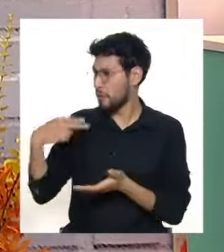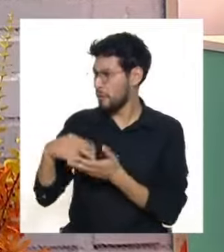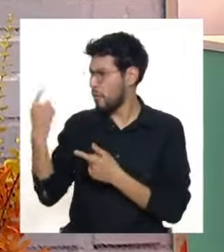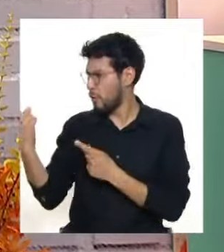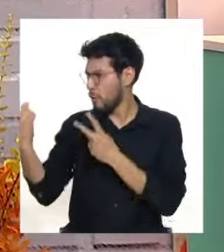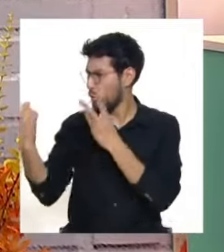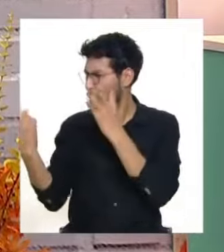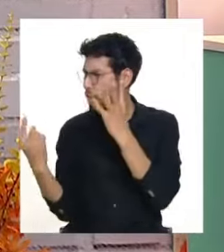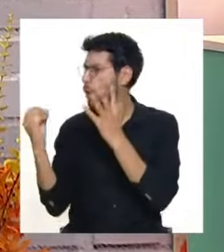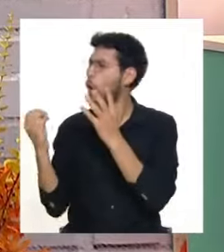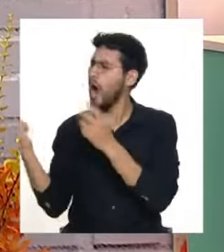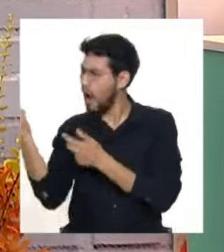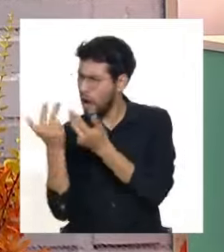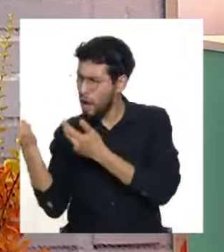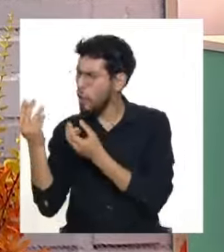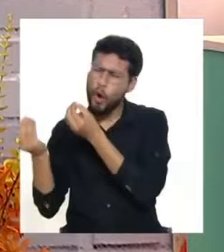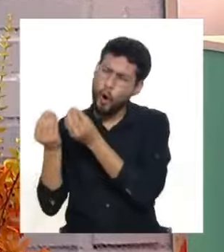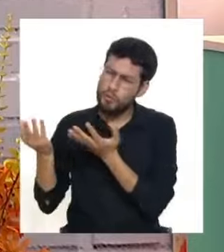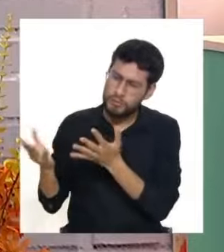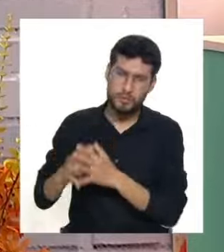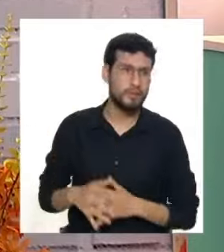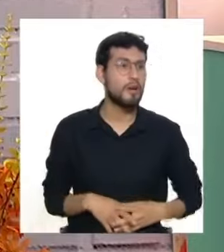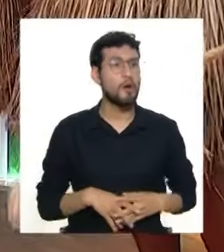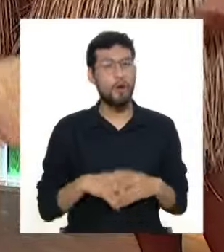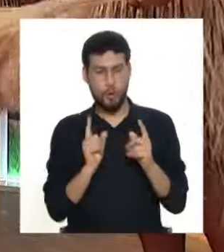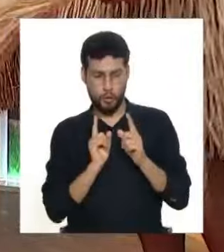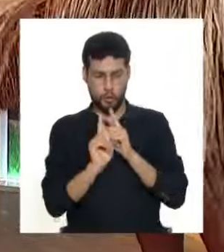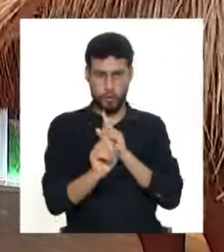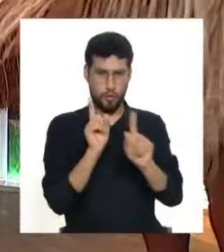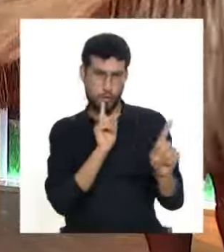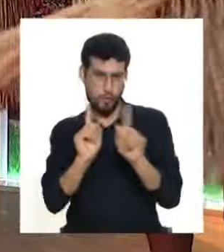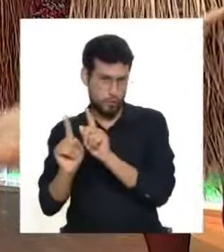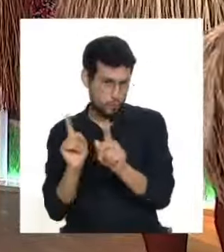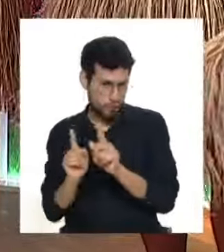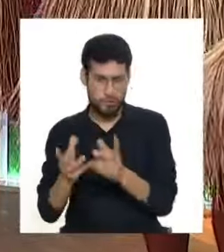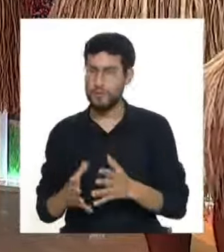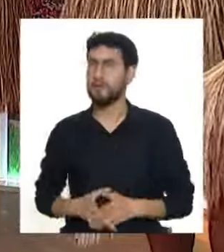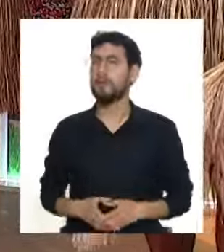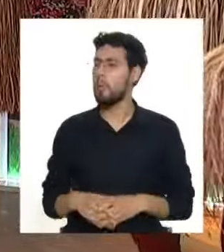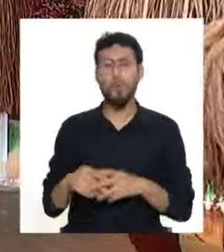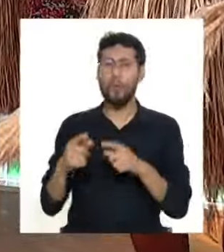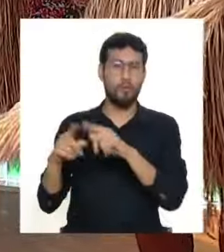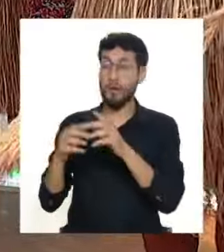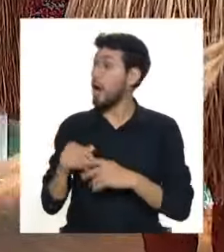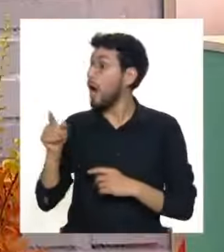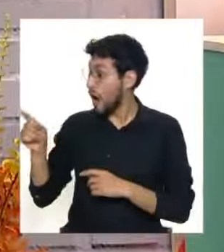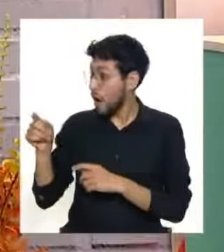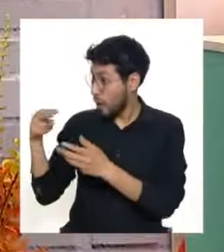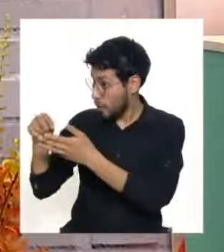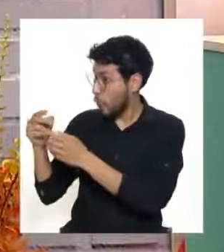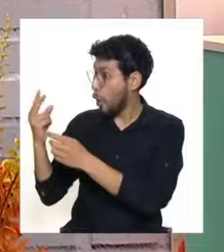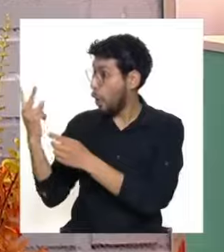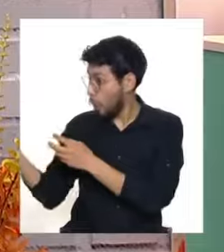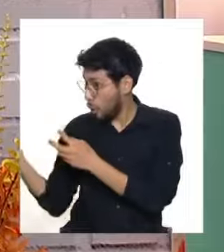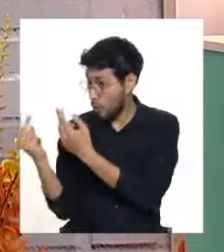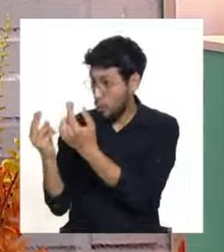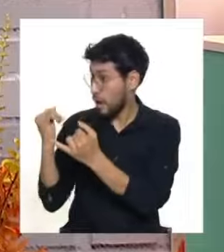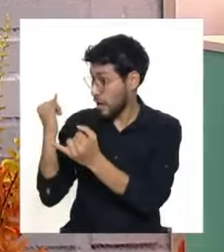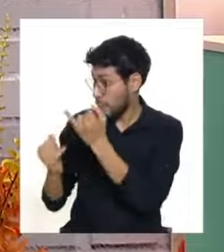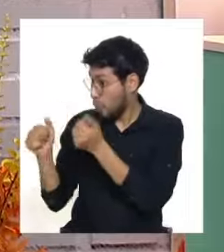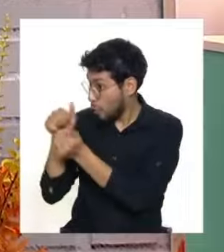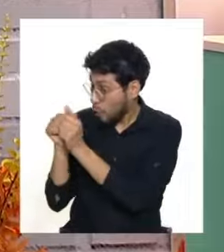por uno? ¿Bailan los tres juntos? ¿Cómo es esto? No, bailamos uno por uno, cada uno con su respectiva danza. Ajá. Cada uno con su respectiva danza. ¿Y